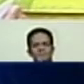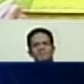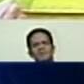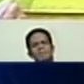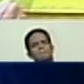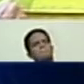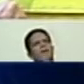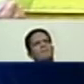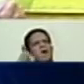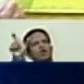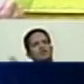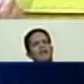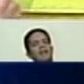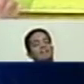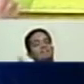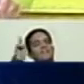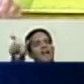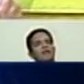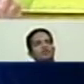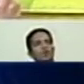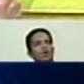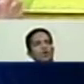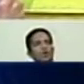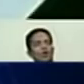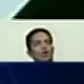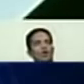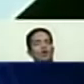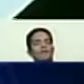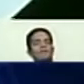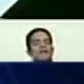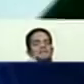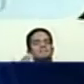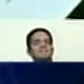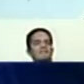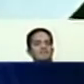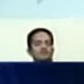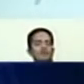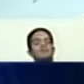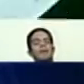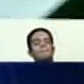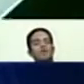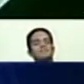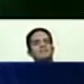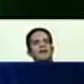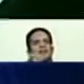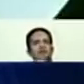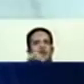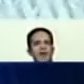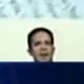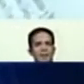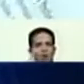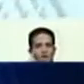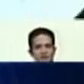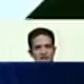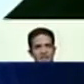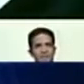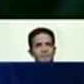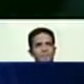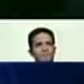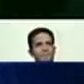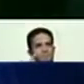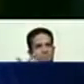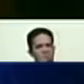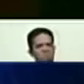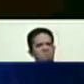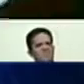Héctor Melgarejo, director del Servicio Diplomático de la Policía Nacional Bolivariana, y la firma Patrick Mills,